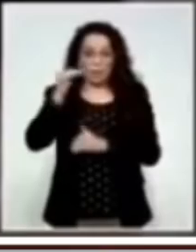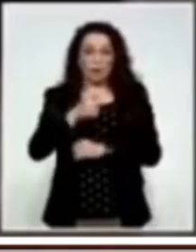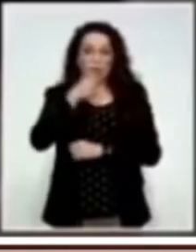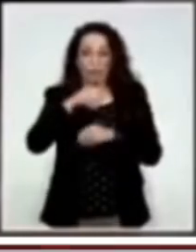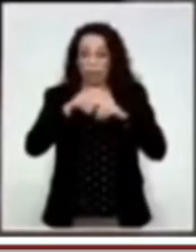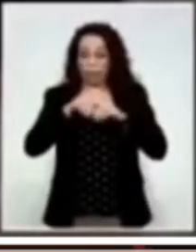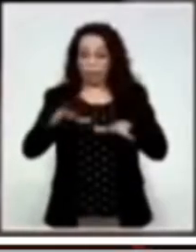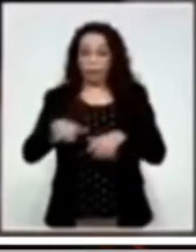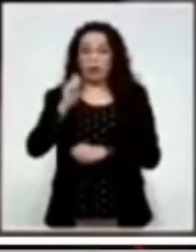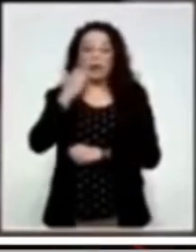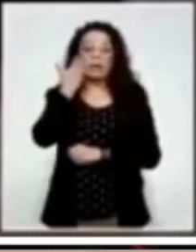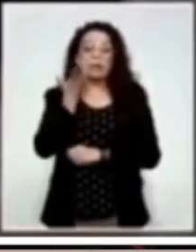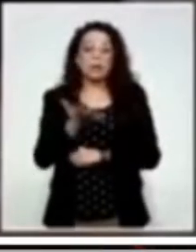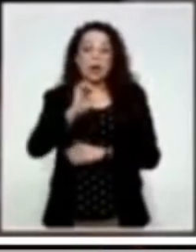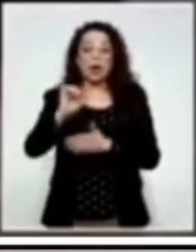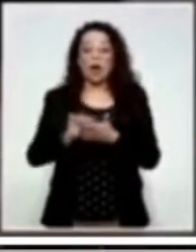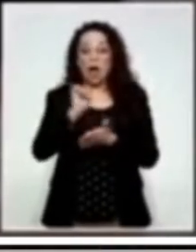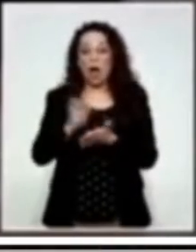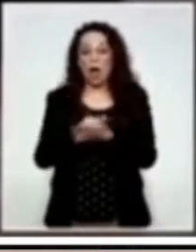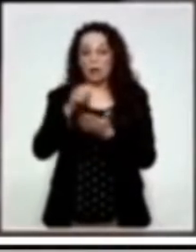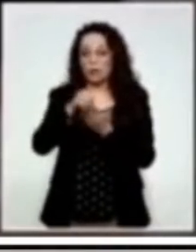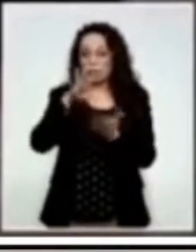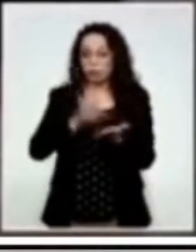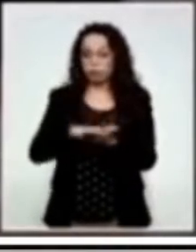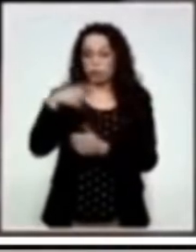con un voto aclaratorio junto al acta.